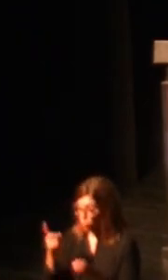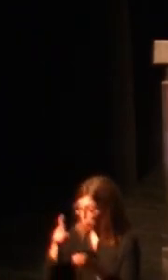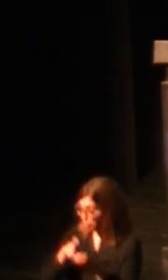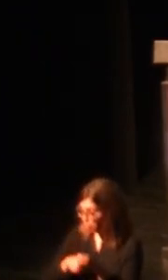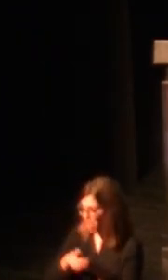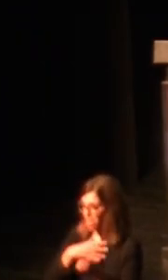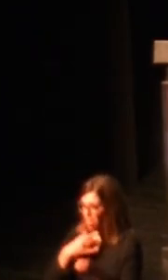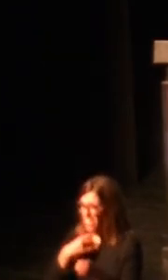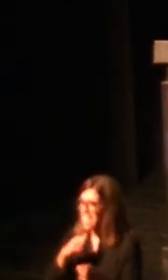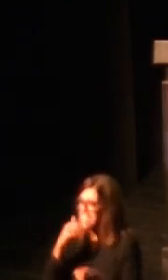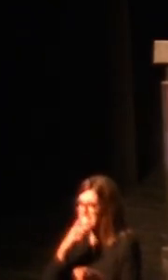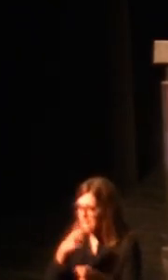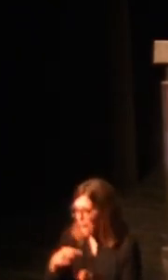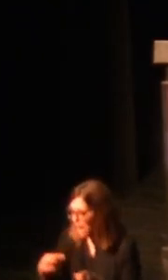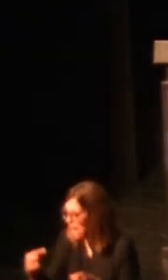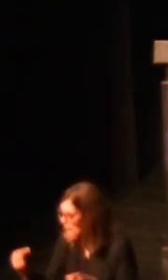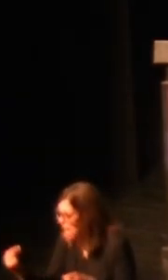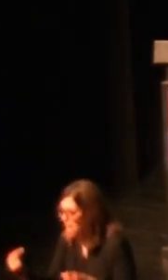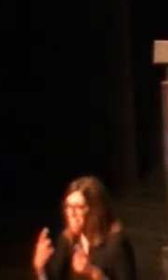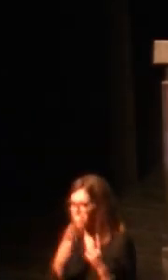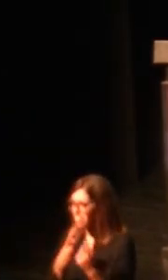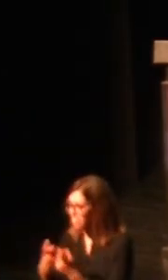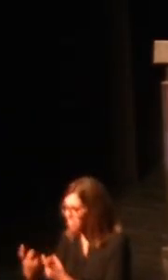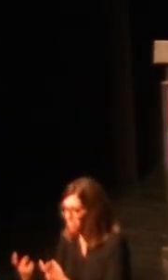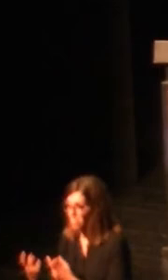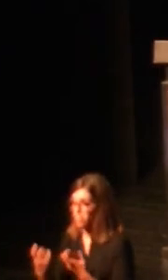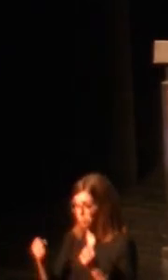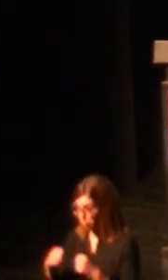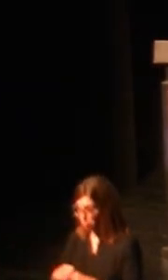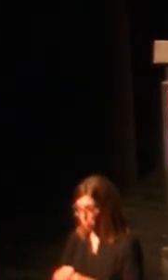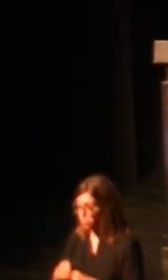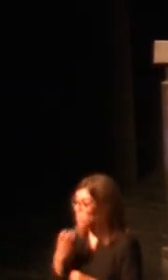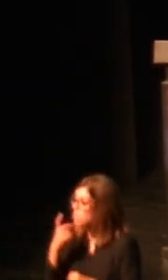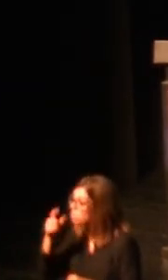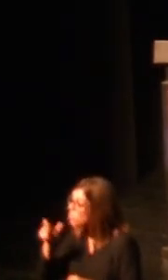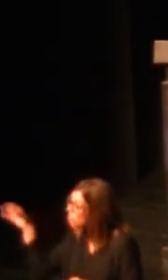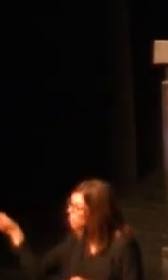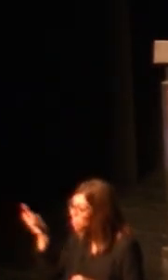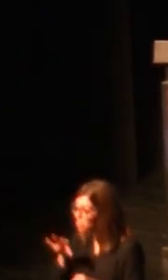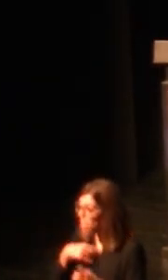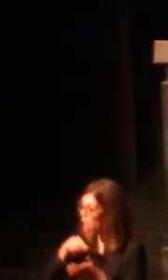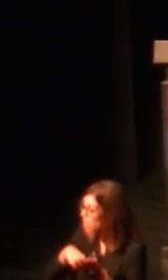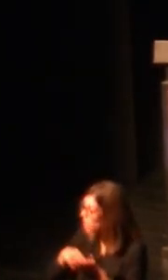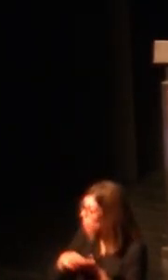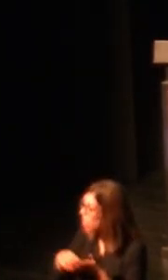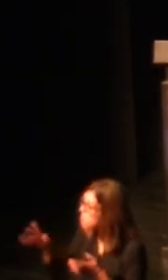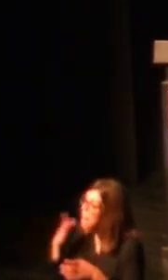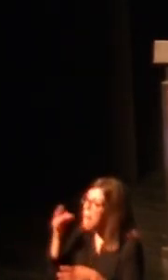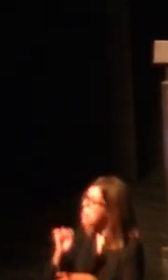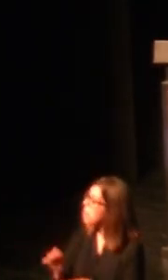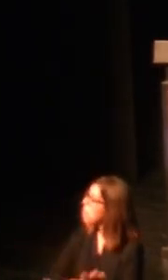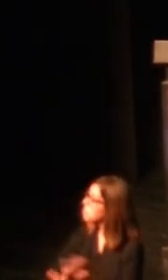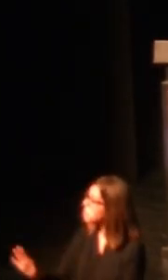fundamental que identifiquemos y que definamos qué es generar valor añadido. Cada vez que contratemos a alguien, no le contratamos para que limpie, para que